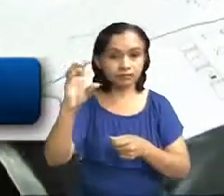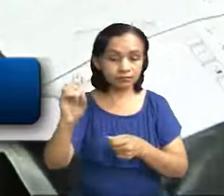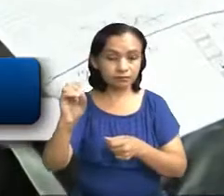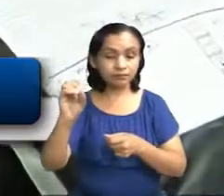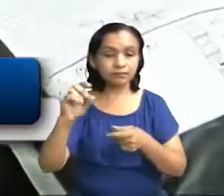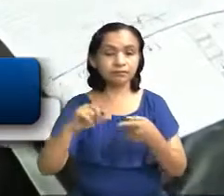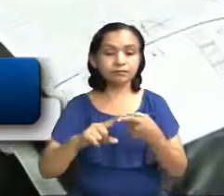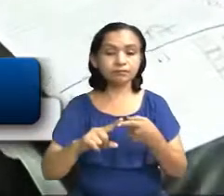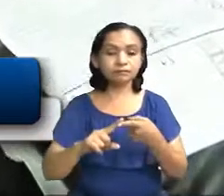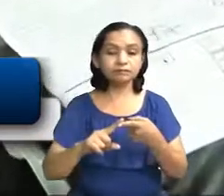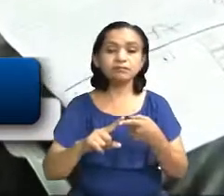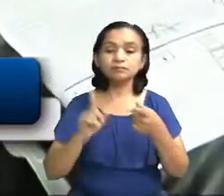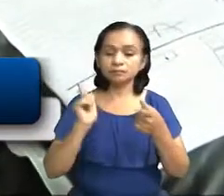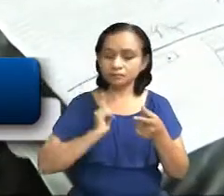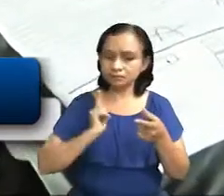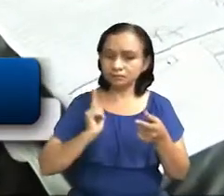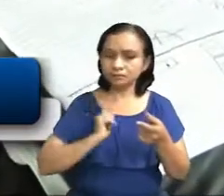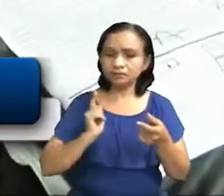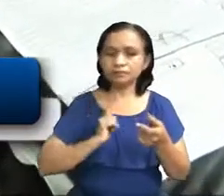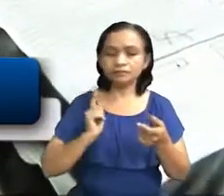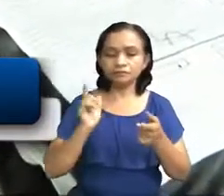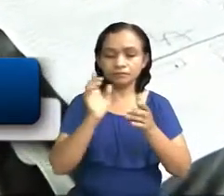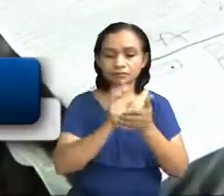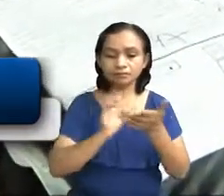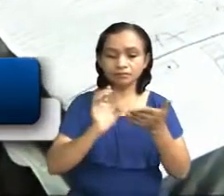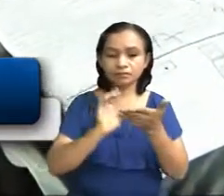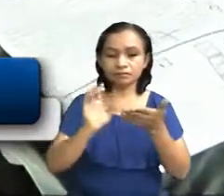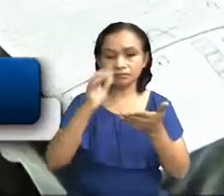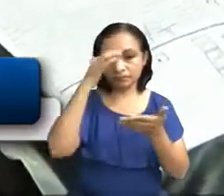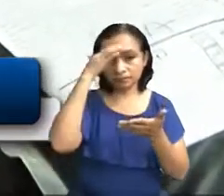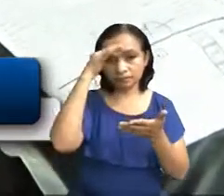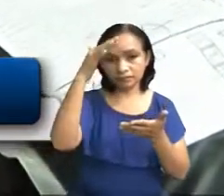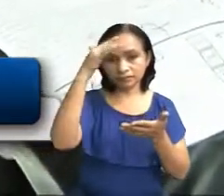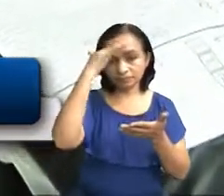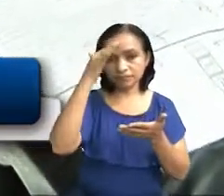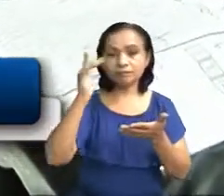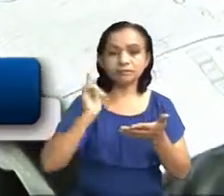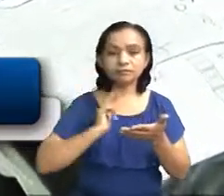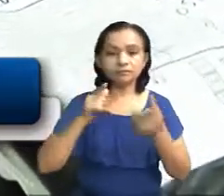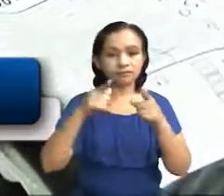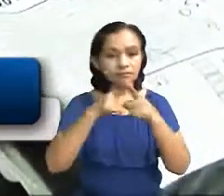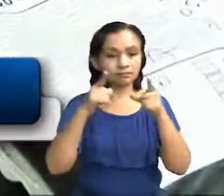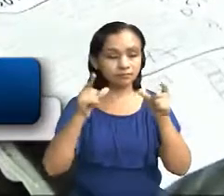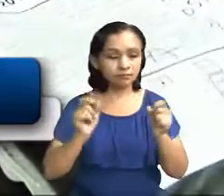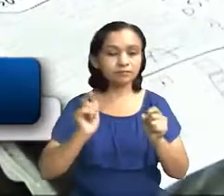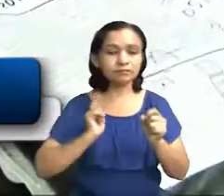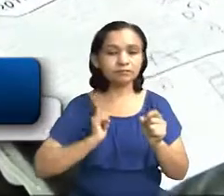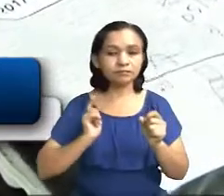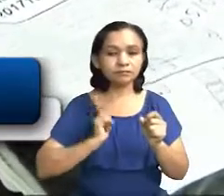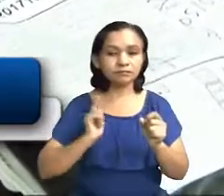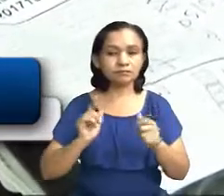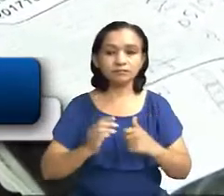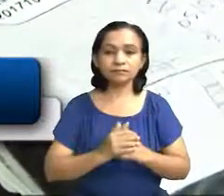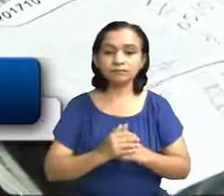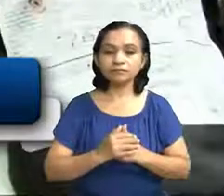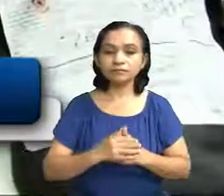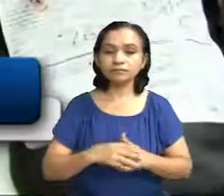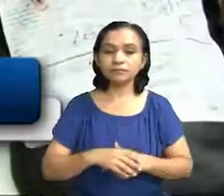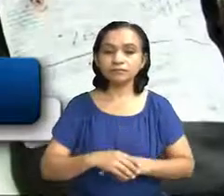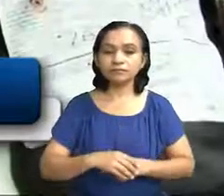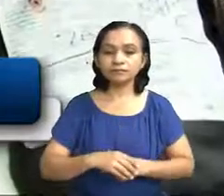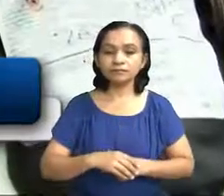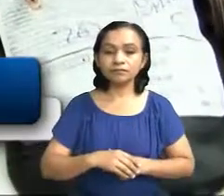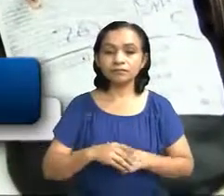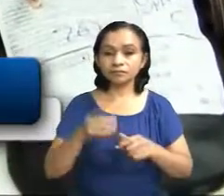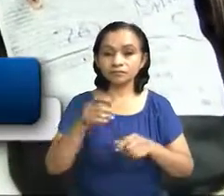Palmas, colectando, y en el Colegio Experimental México, acá en Managua también. Y